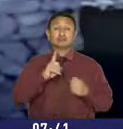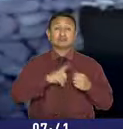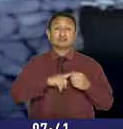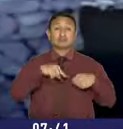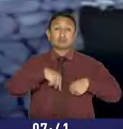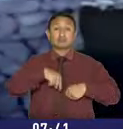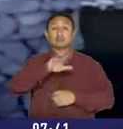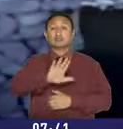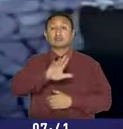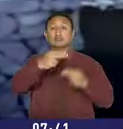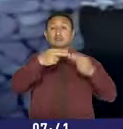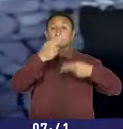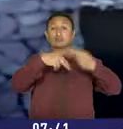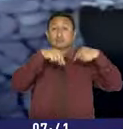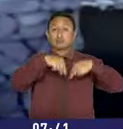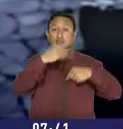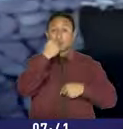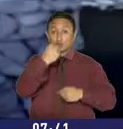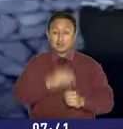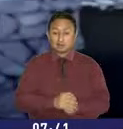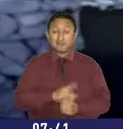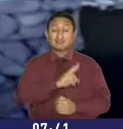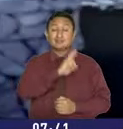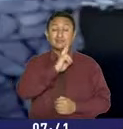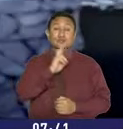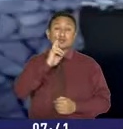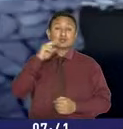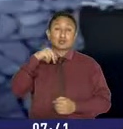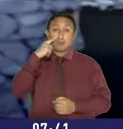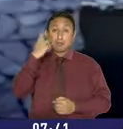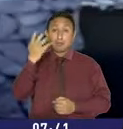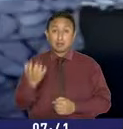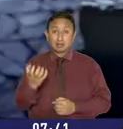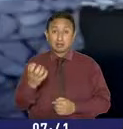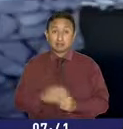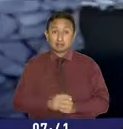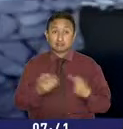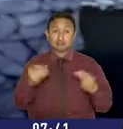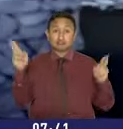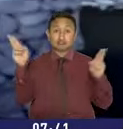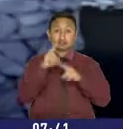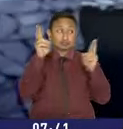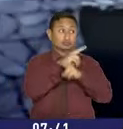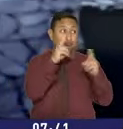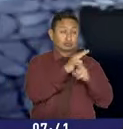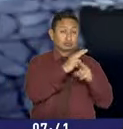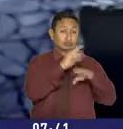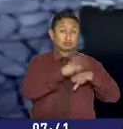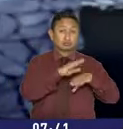ellos restaurantes y panaderías, fueron clausurados debido a la falta de limpieza en las instalaciones.